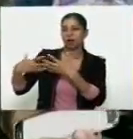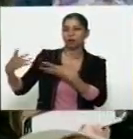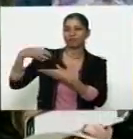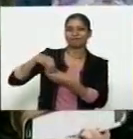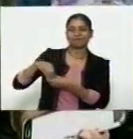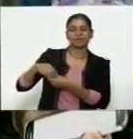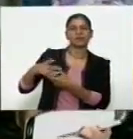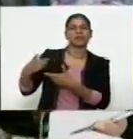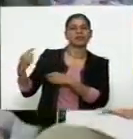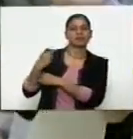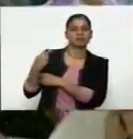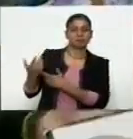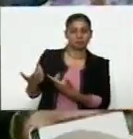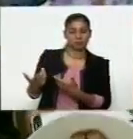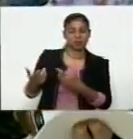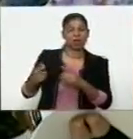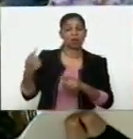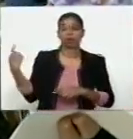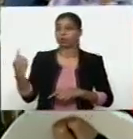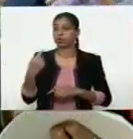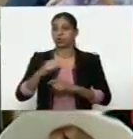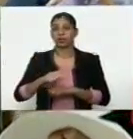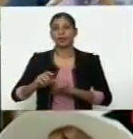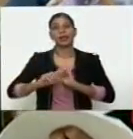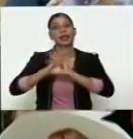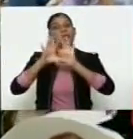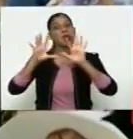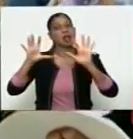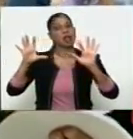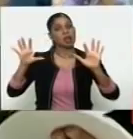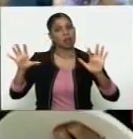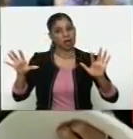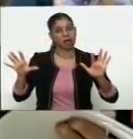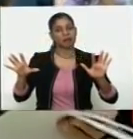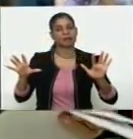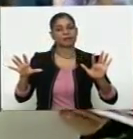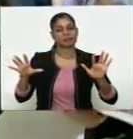Primero que nada, hay que estar claros que